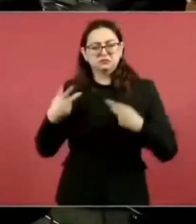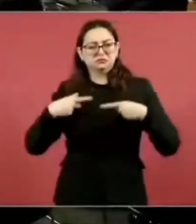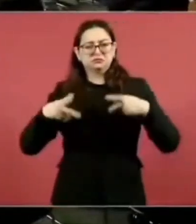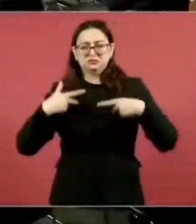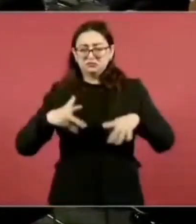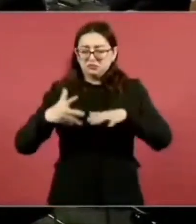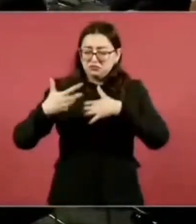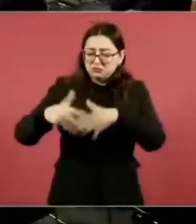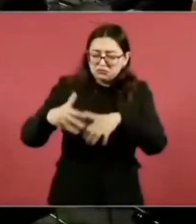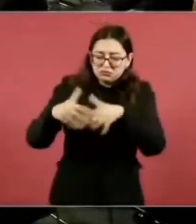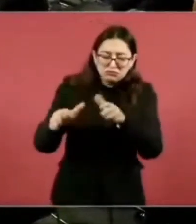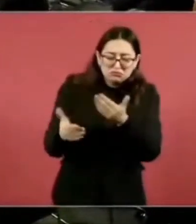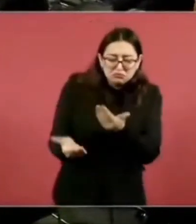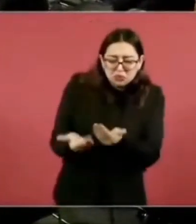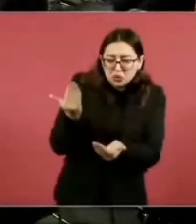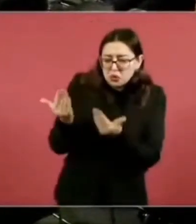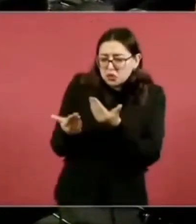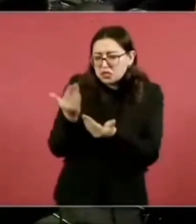manifestarse,